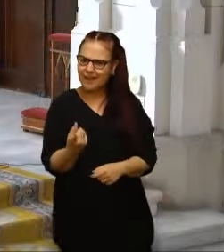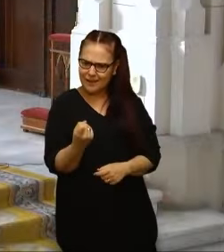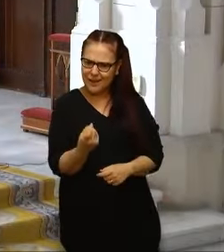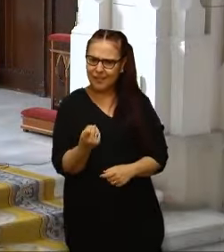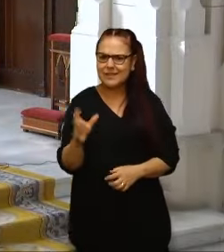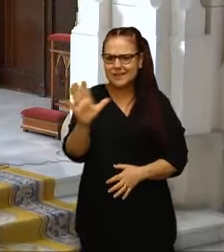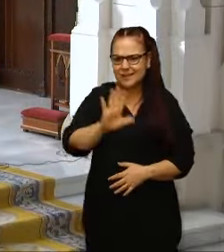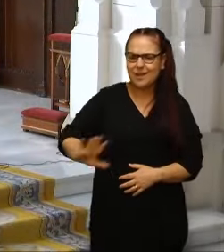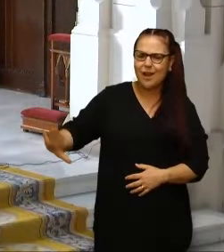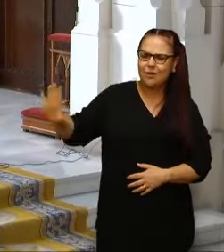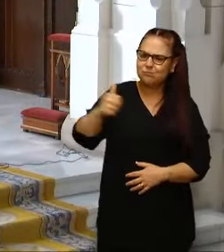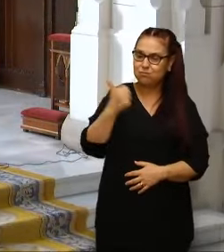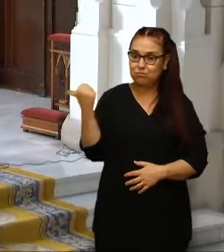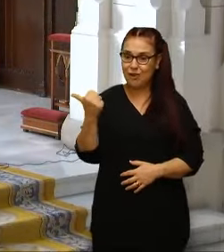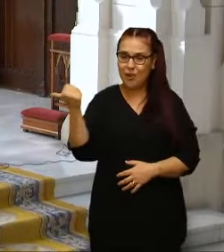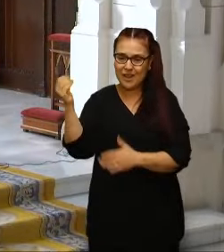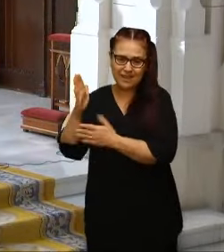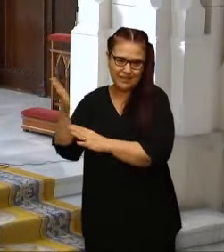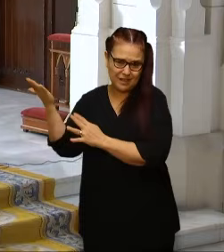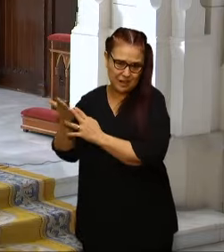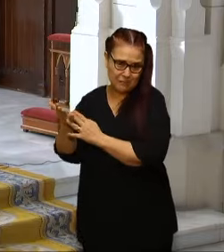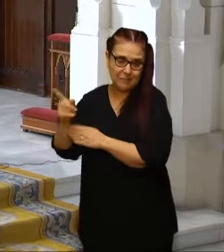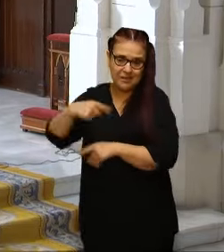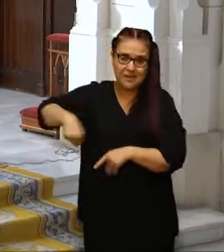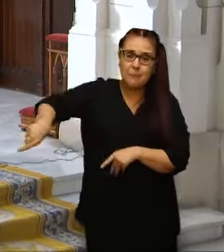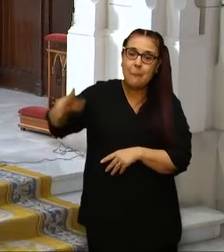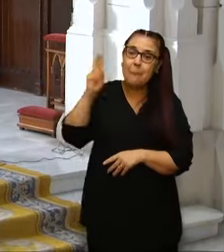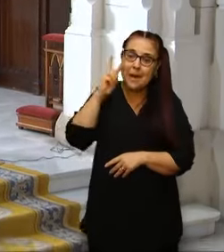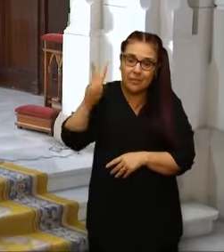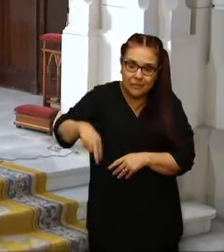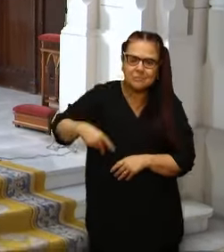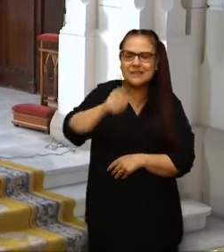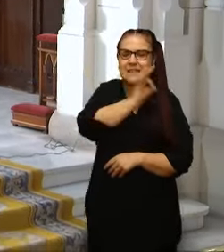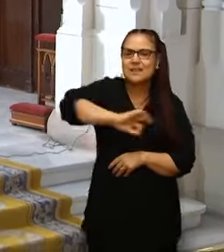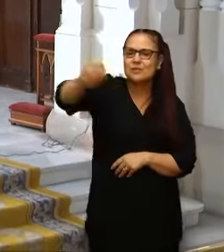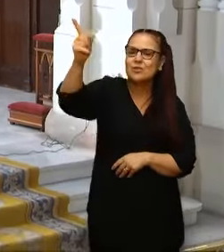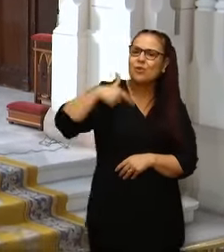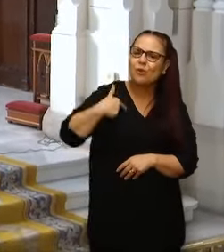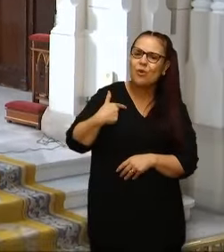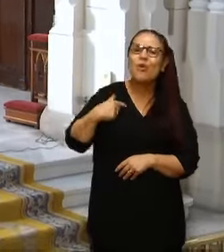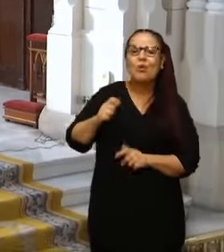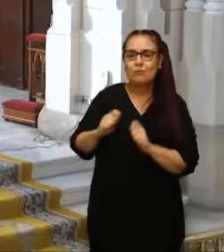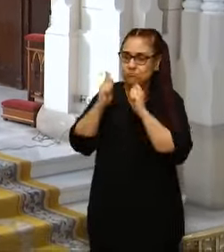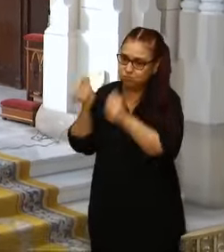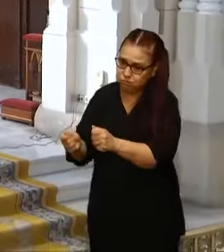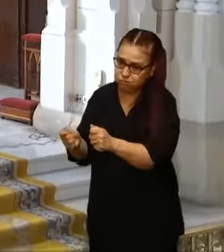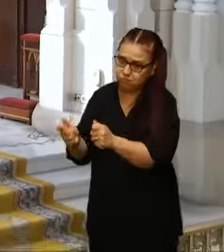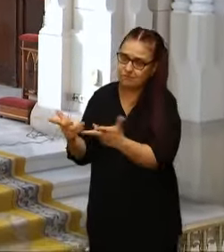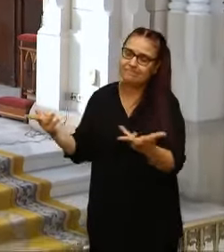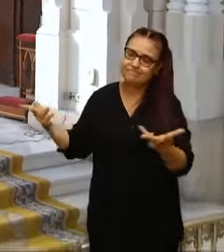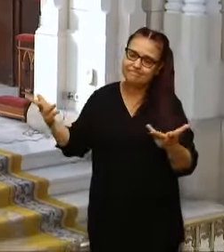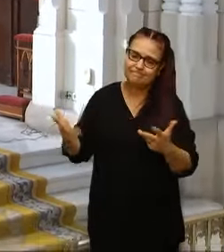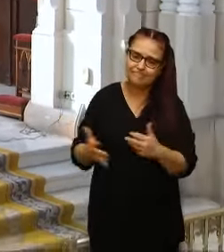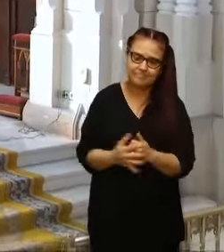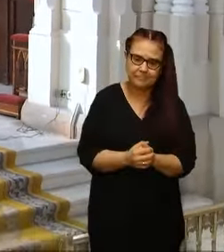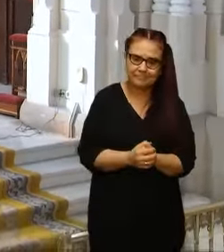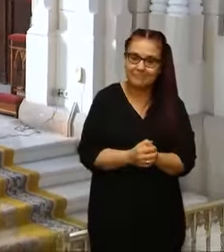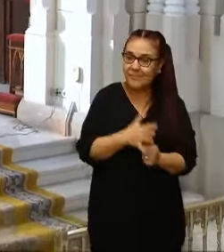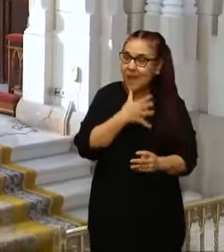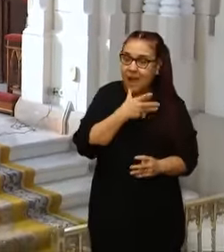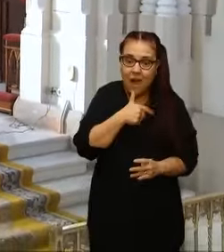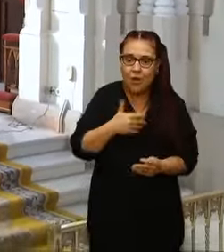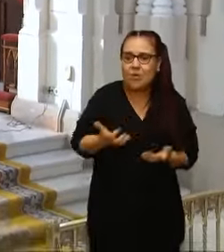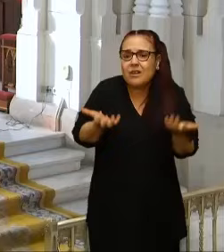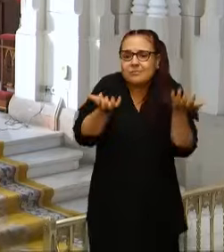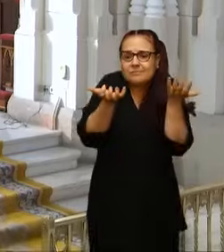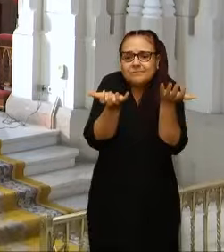está a punto de llegar, verdaderamente el Señor la lleve a cabo y la conceda. Y ahora nos